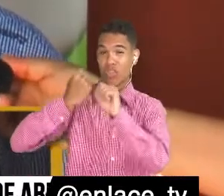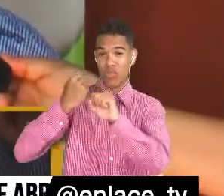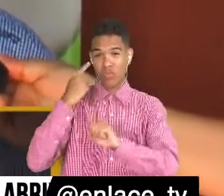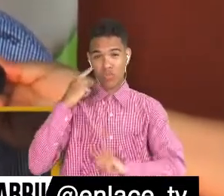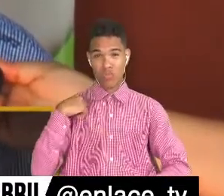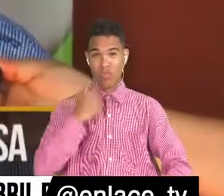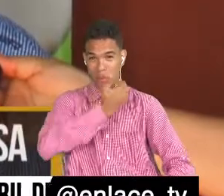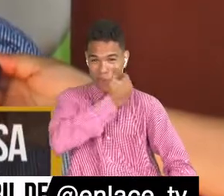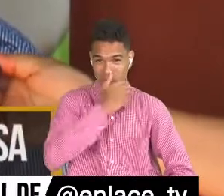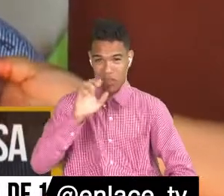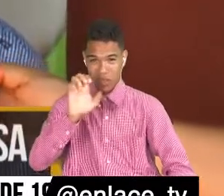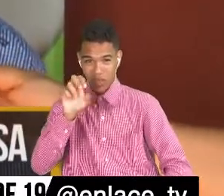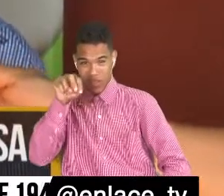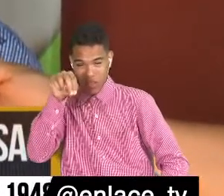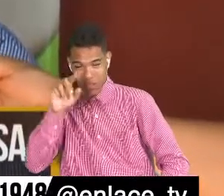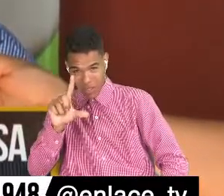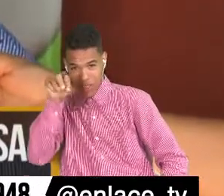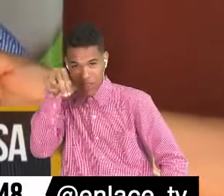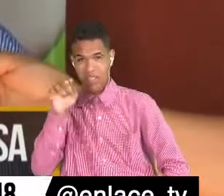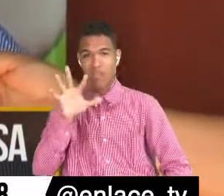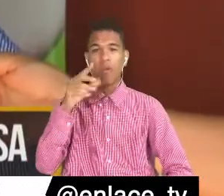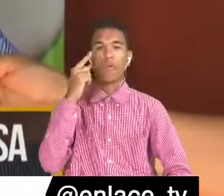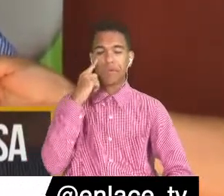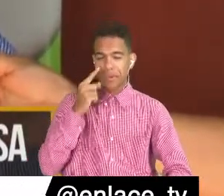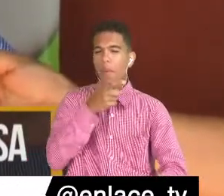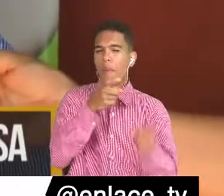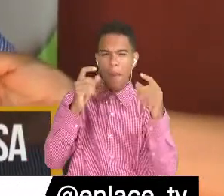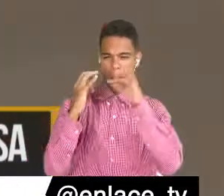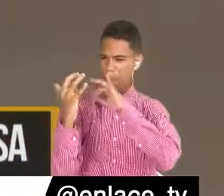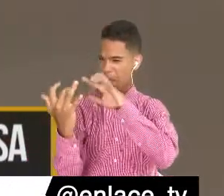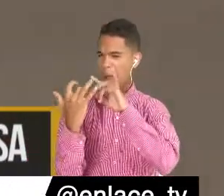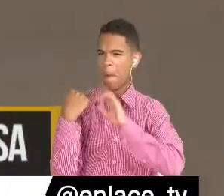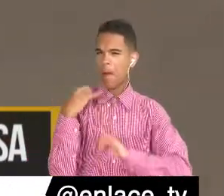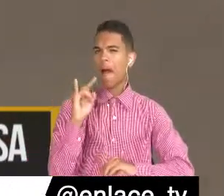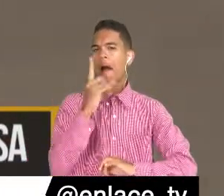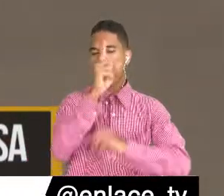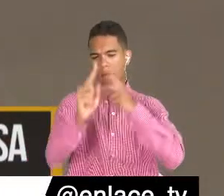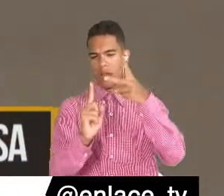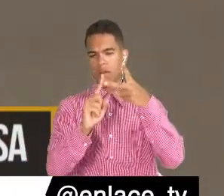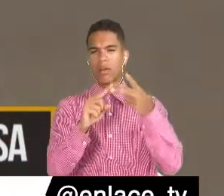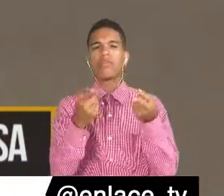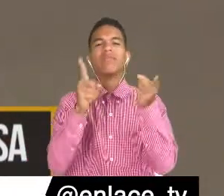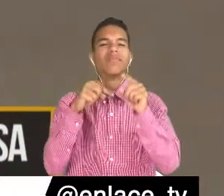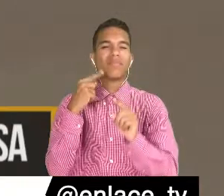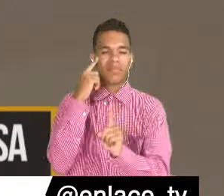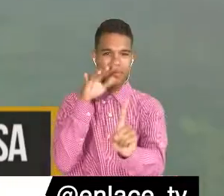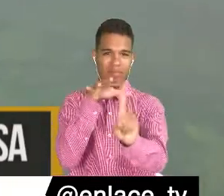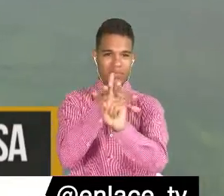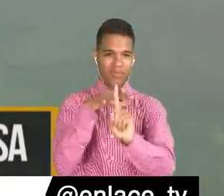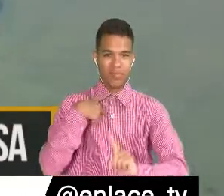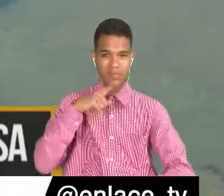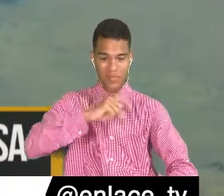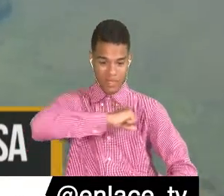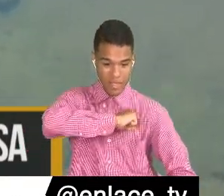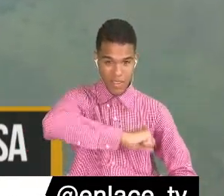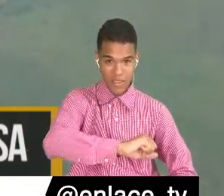contra la insurgencia. Asimismo, otra persona resultó herida durante el operativo. La Defensoría del Pueblo ya hizo presencia en la zona